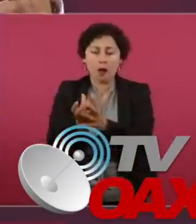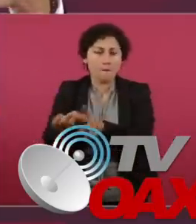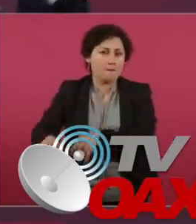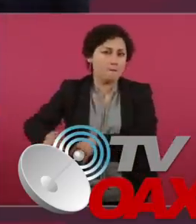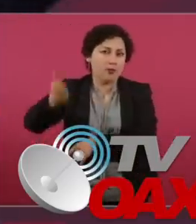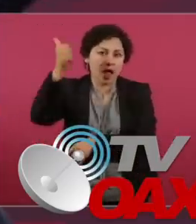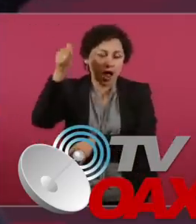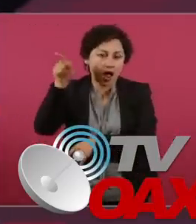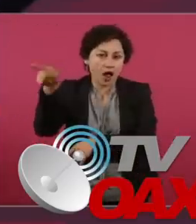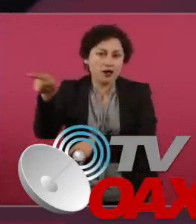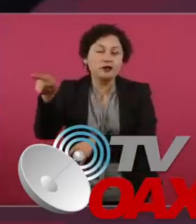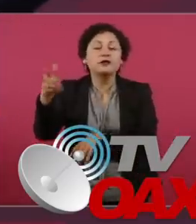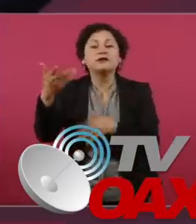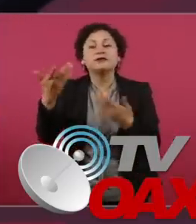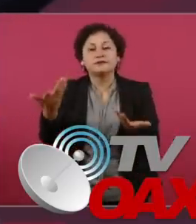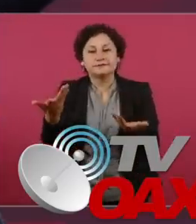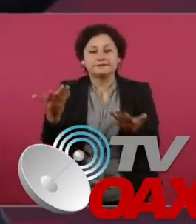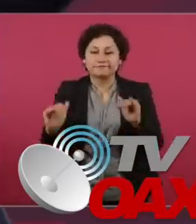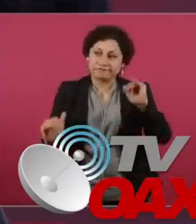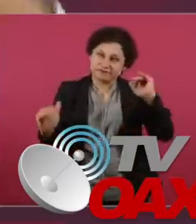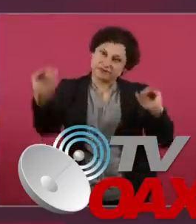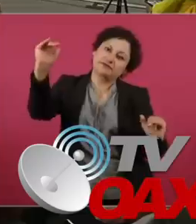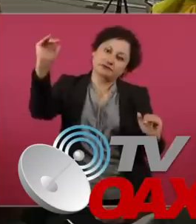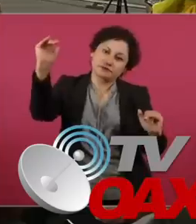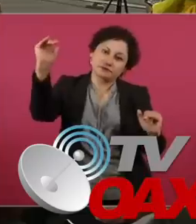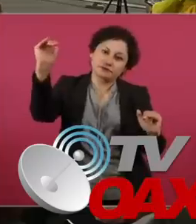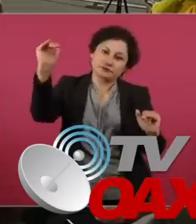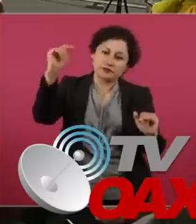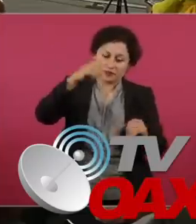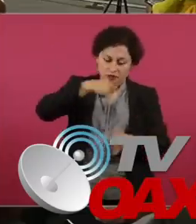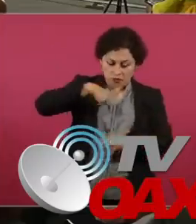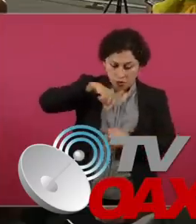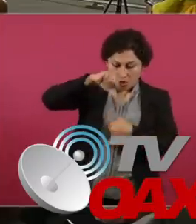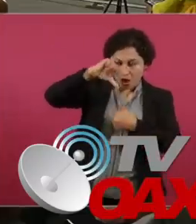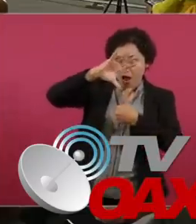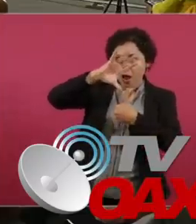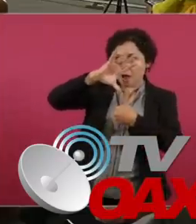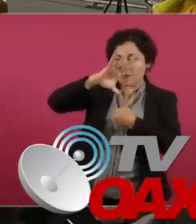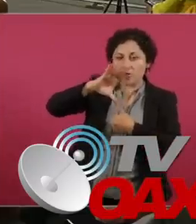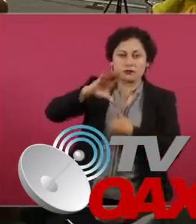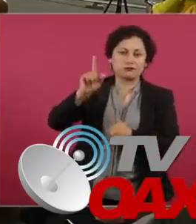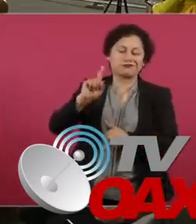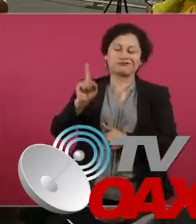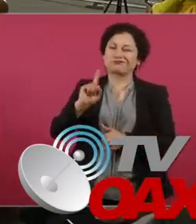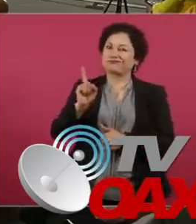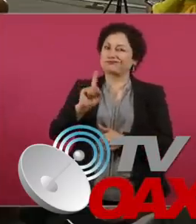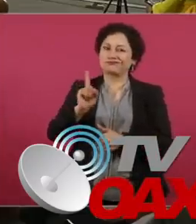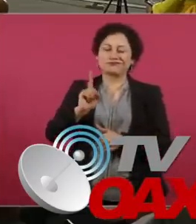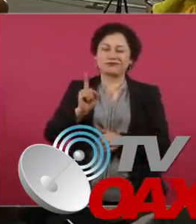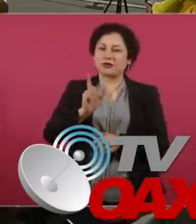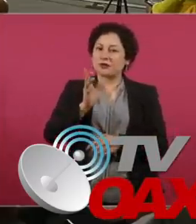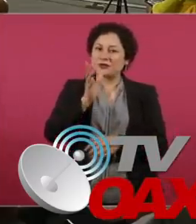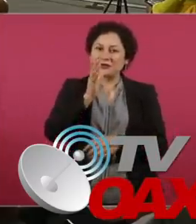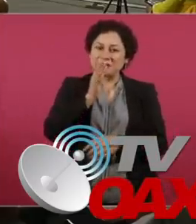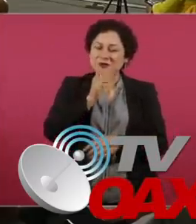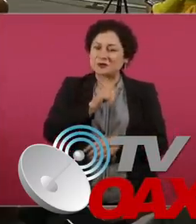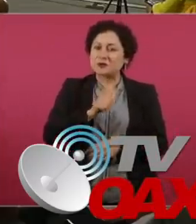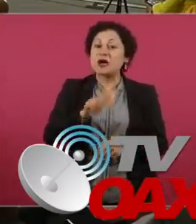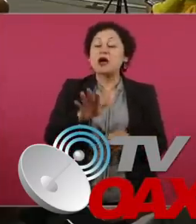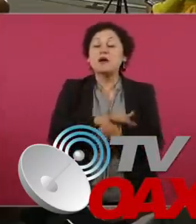Esos desequilibrios no nos convienen. Y no nos convienen porque